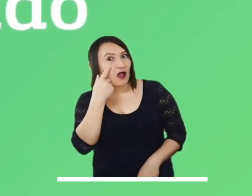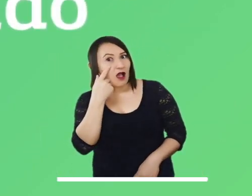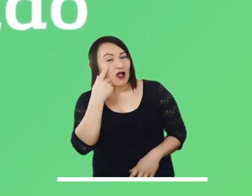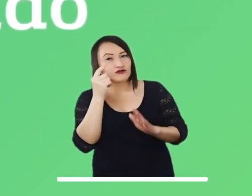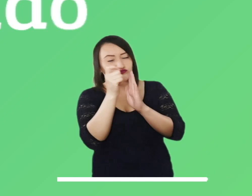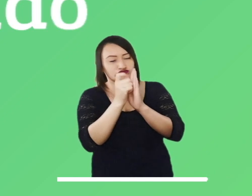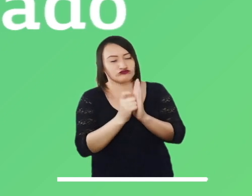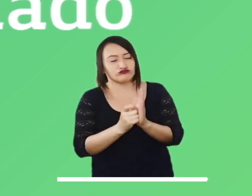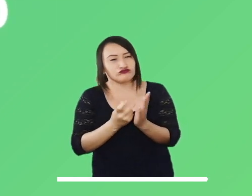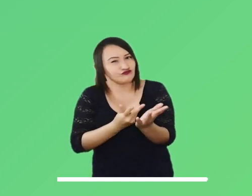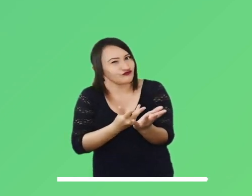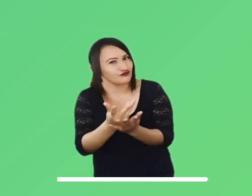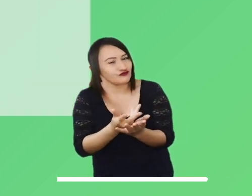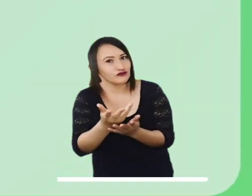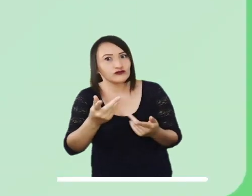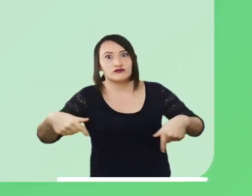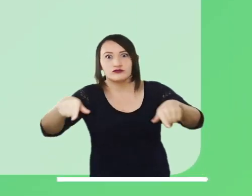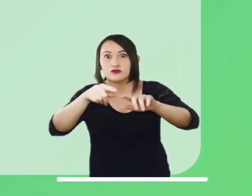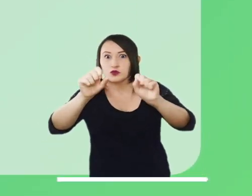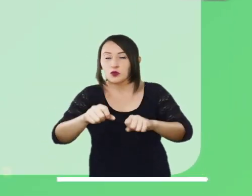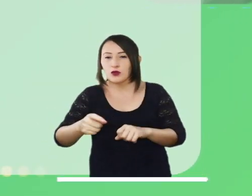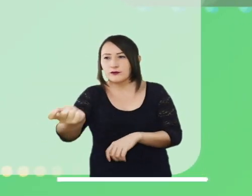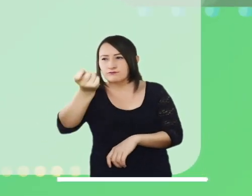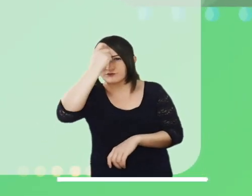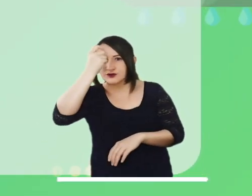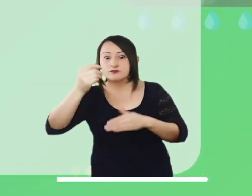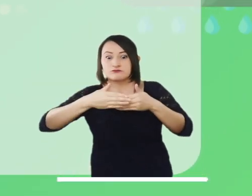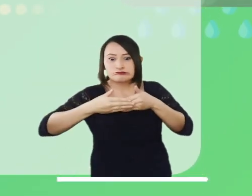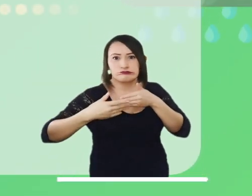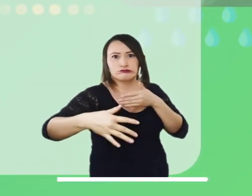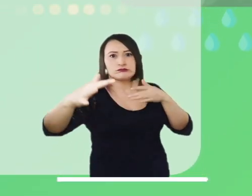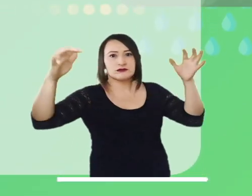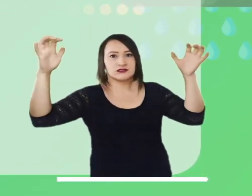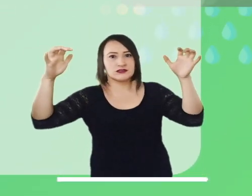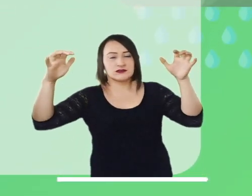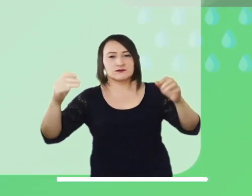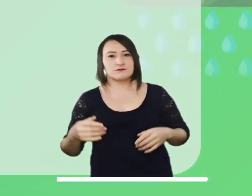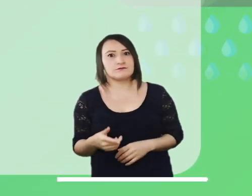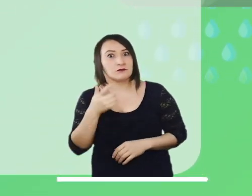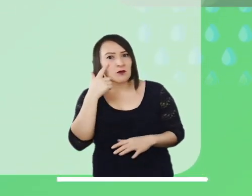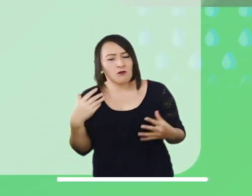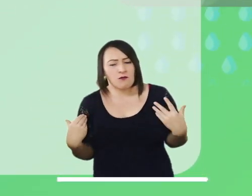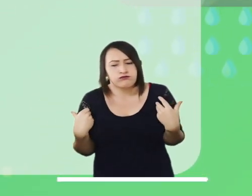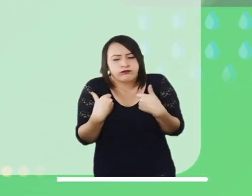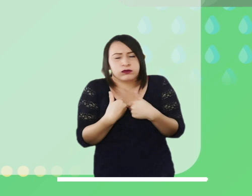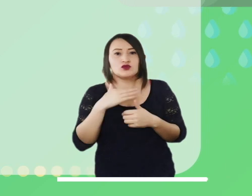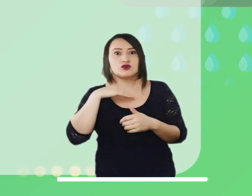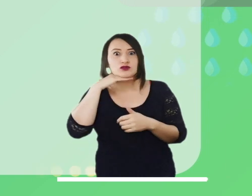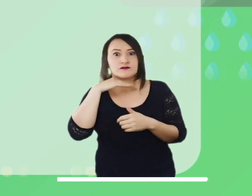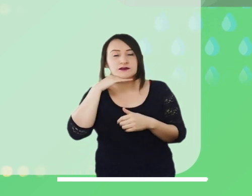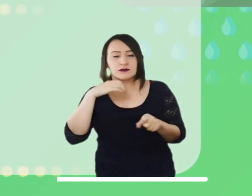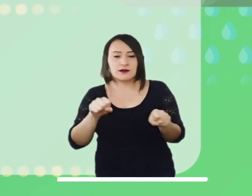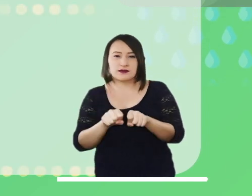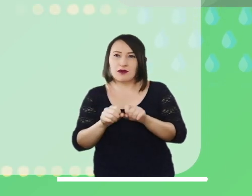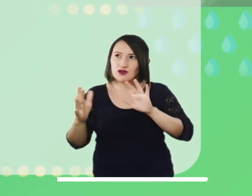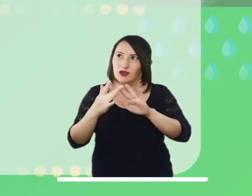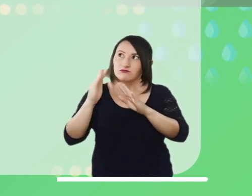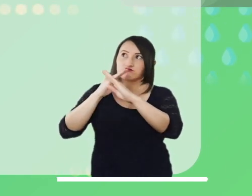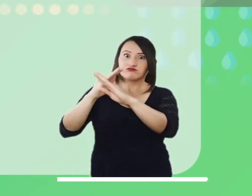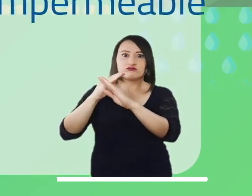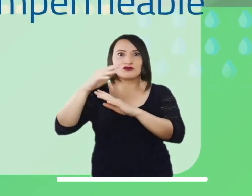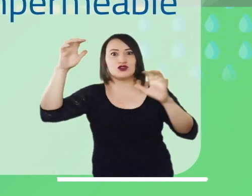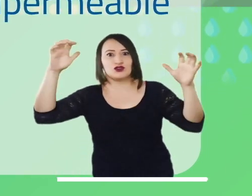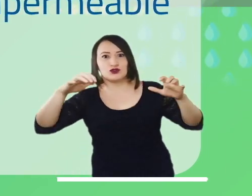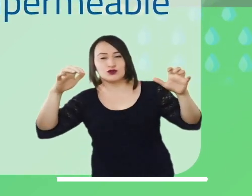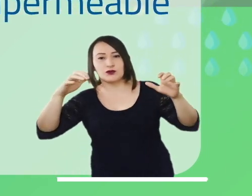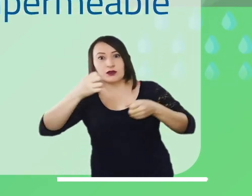algunas recomendaciones para tener en cuenta durante esta temporada de lluvias. Procure estar bien abrigado, utilizar calzado